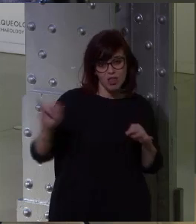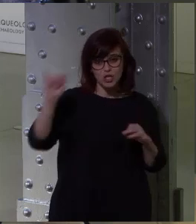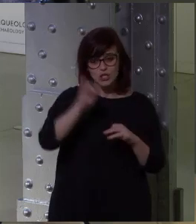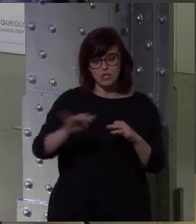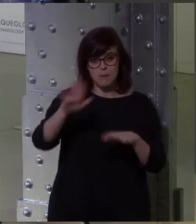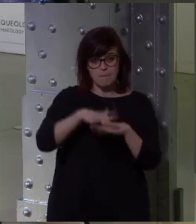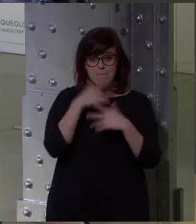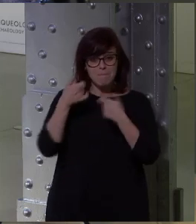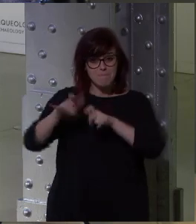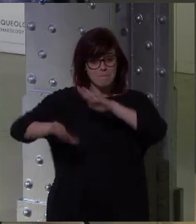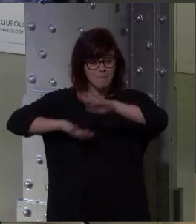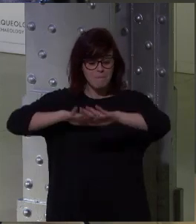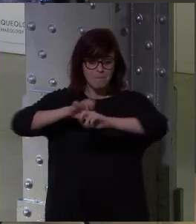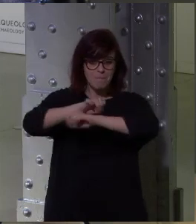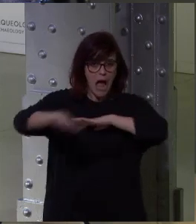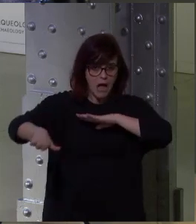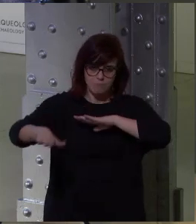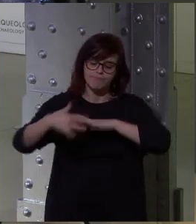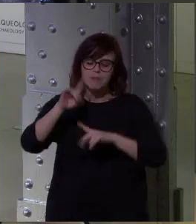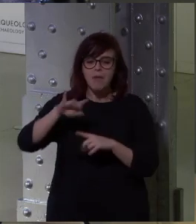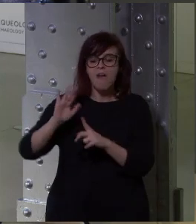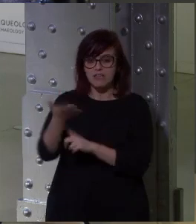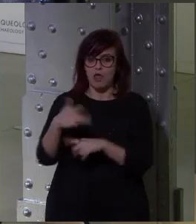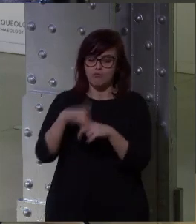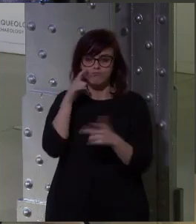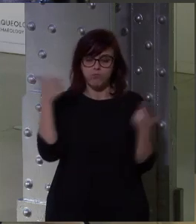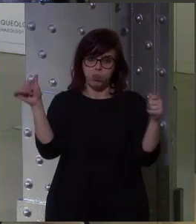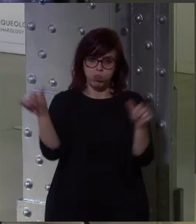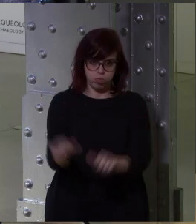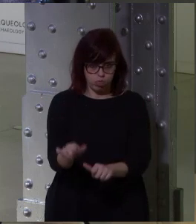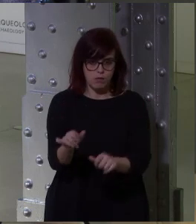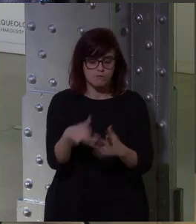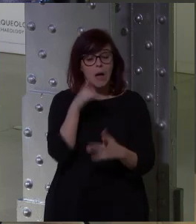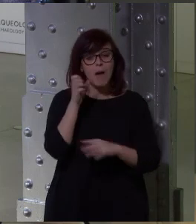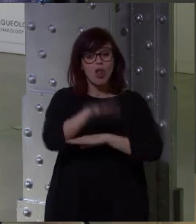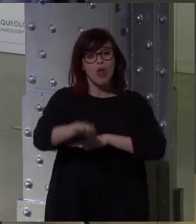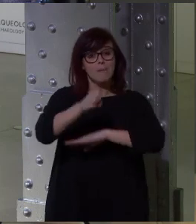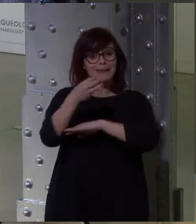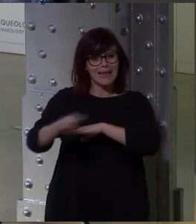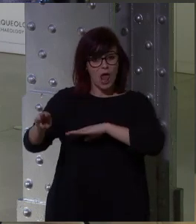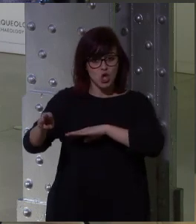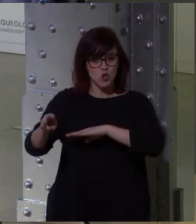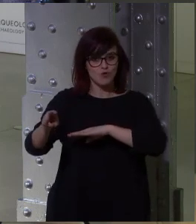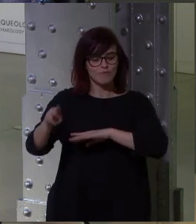las especies marinas no son una excepción, y como en el Mediterráneo, por ejemplo,